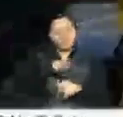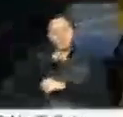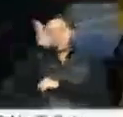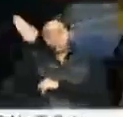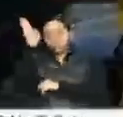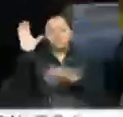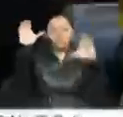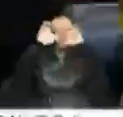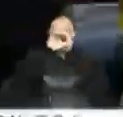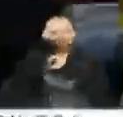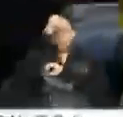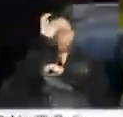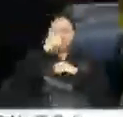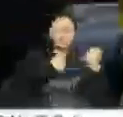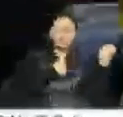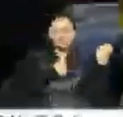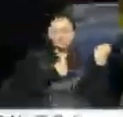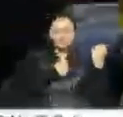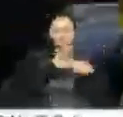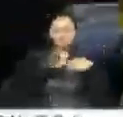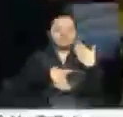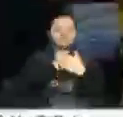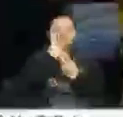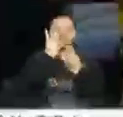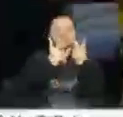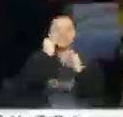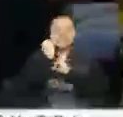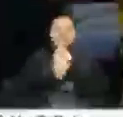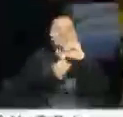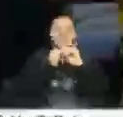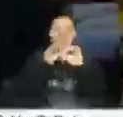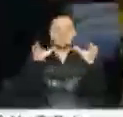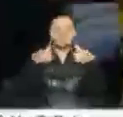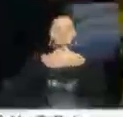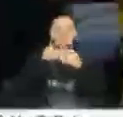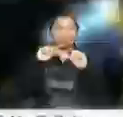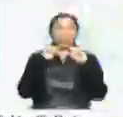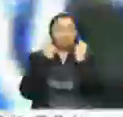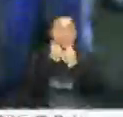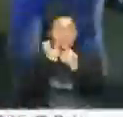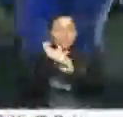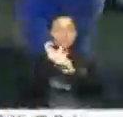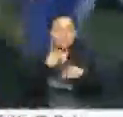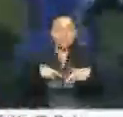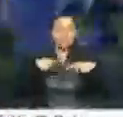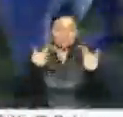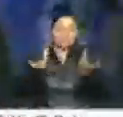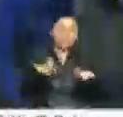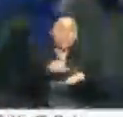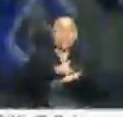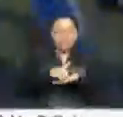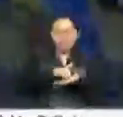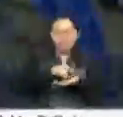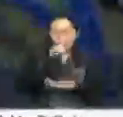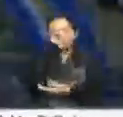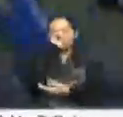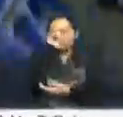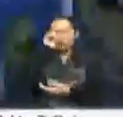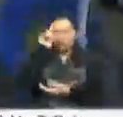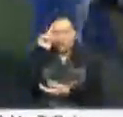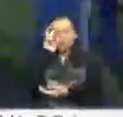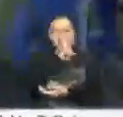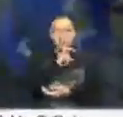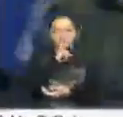visitado como parte de sus giras internacionales y en las que hay una colonia de ecuatorianos residentes como Nueva York, Madrid, Roma y La